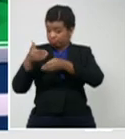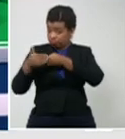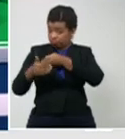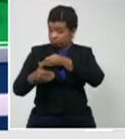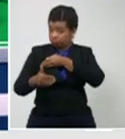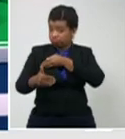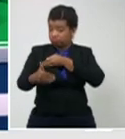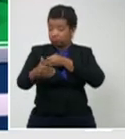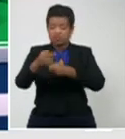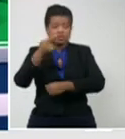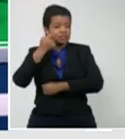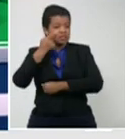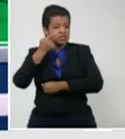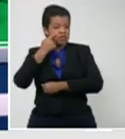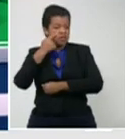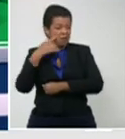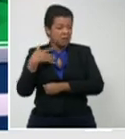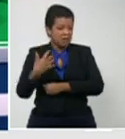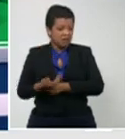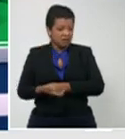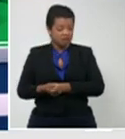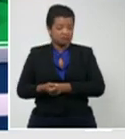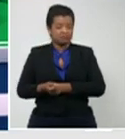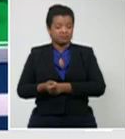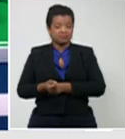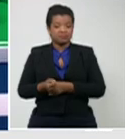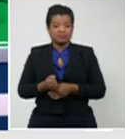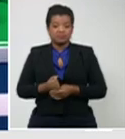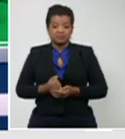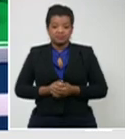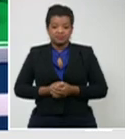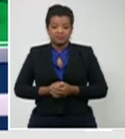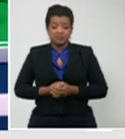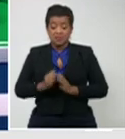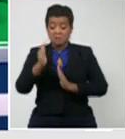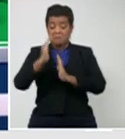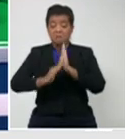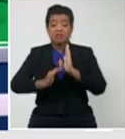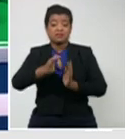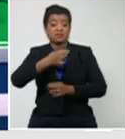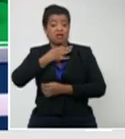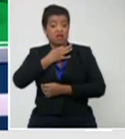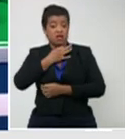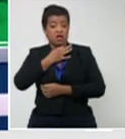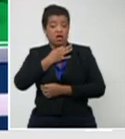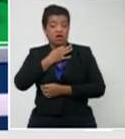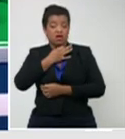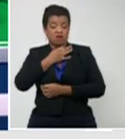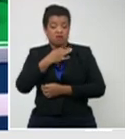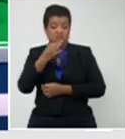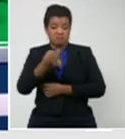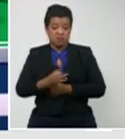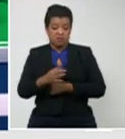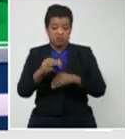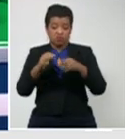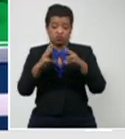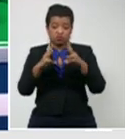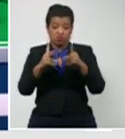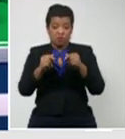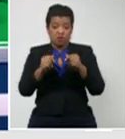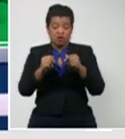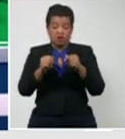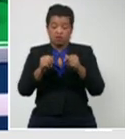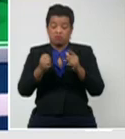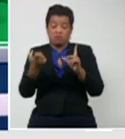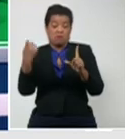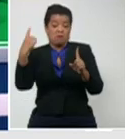apreciar cómo ya en el mes de enero es la cifra que ya sí triplica la